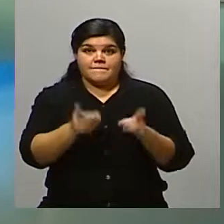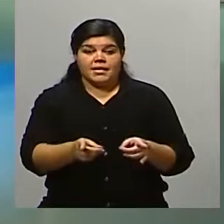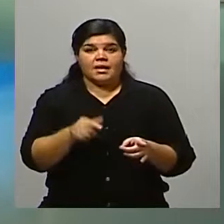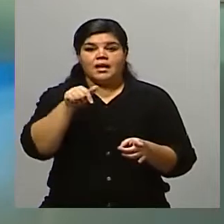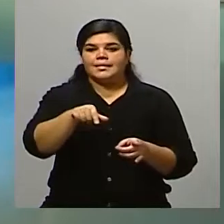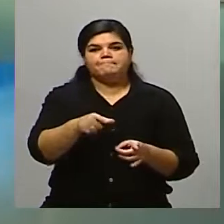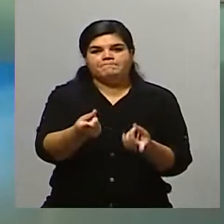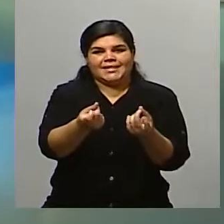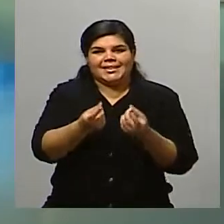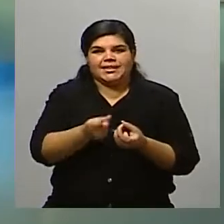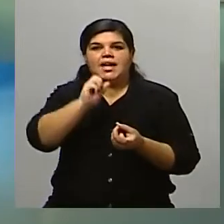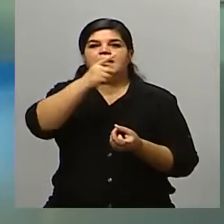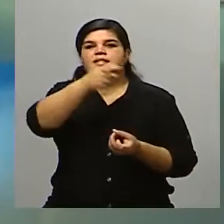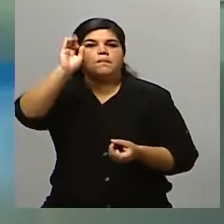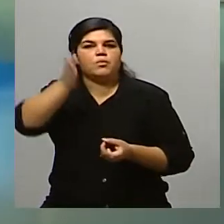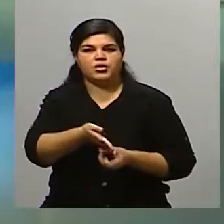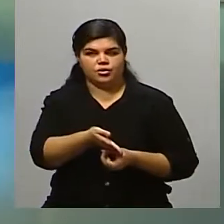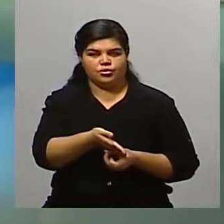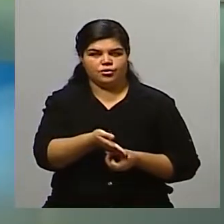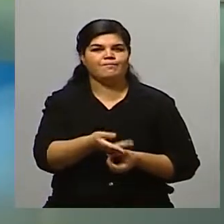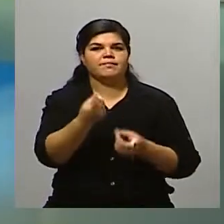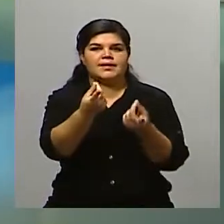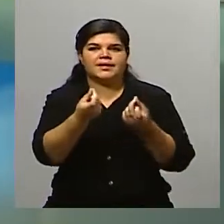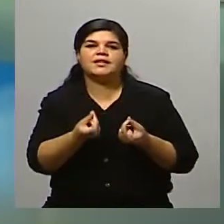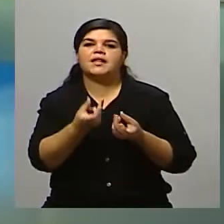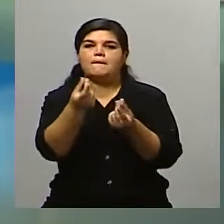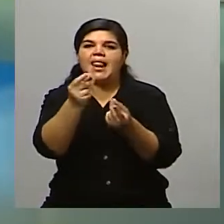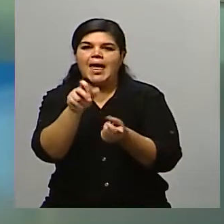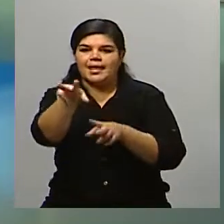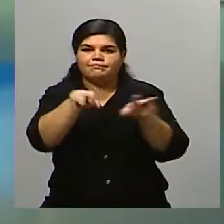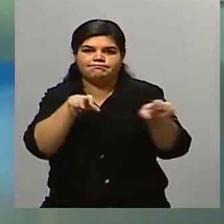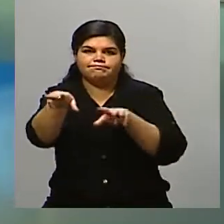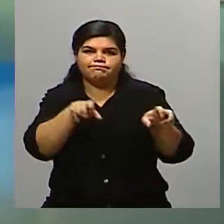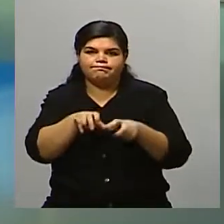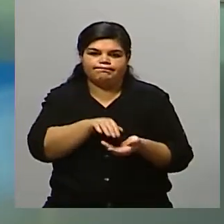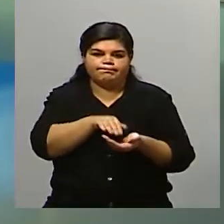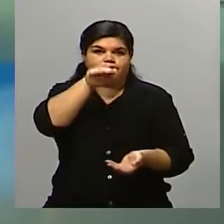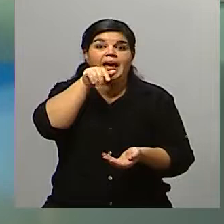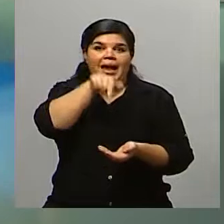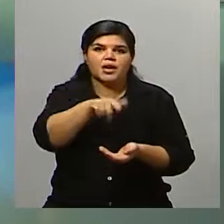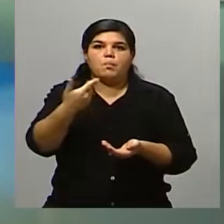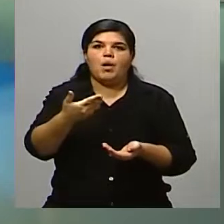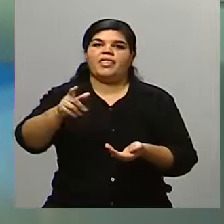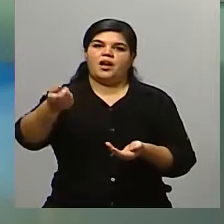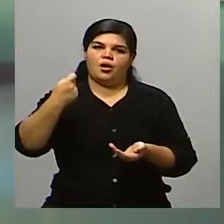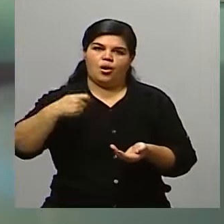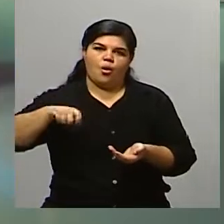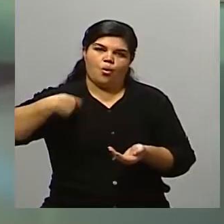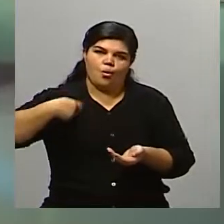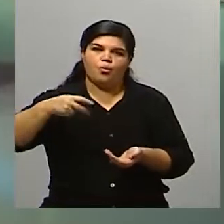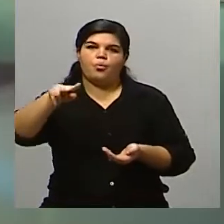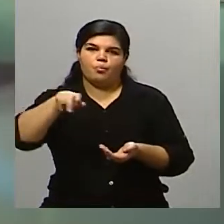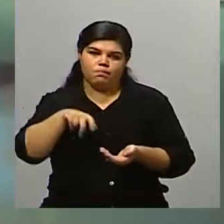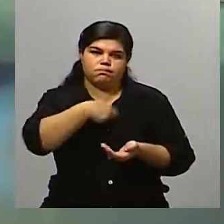el 100% de la cobertura previsional por un lado, porque si existe una prestación que es una jubilación,